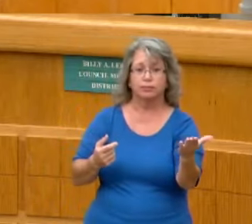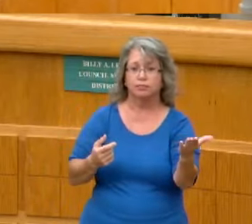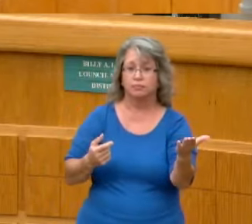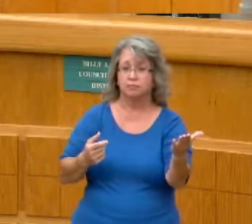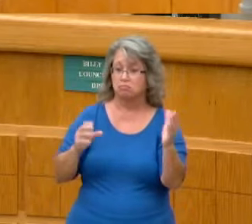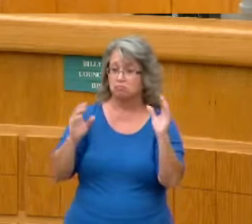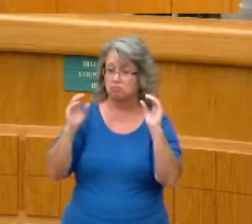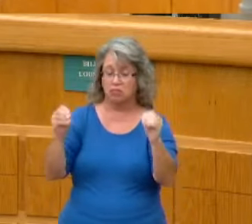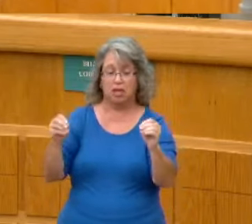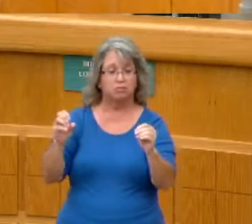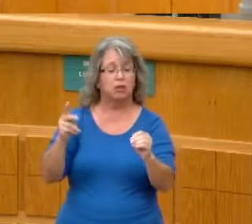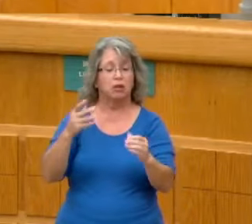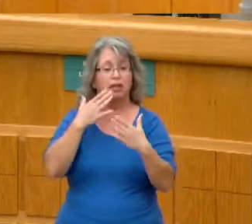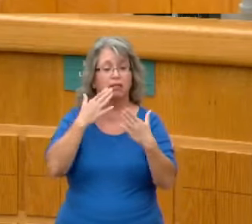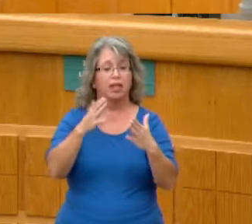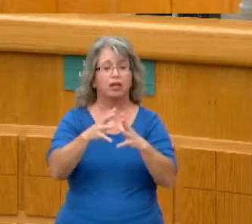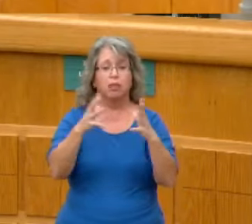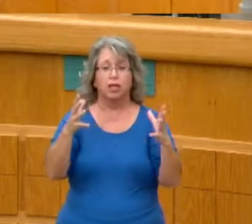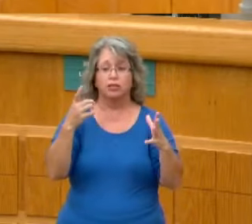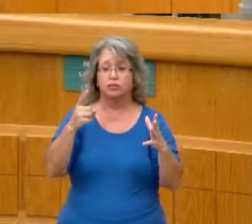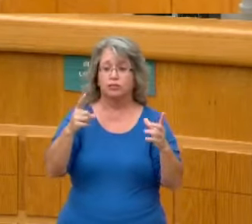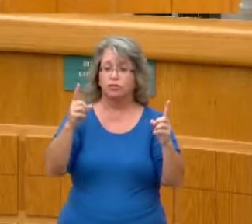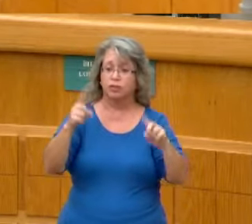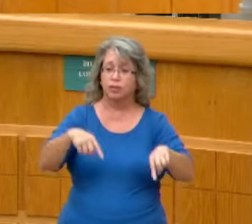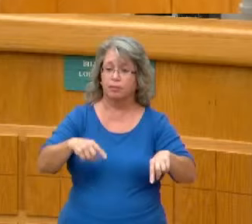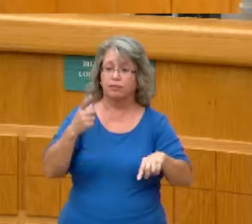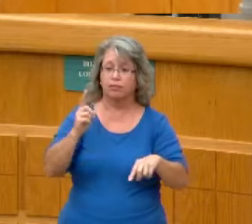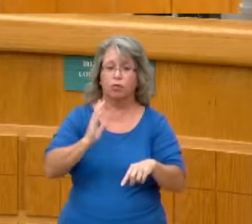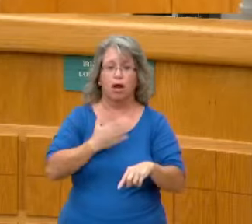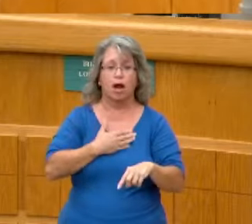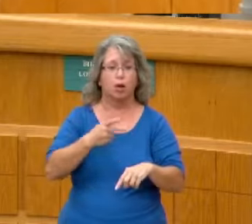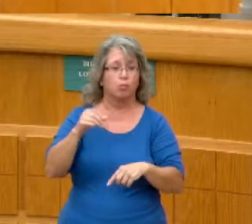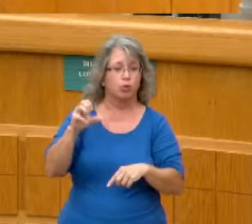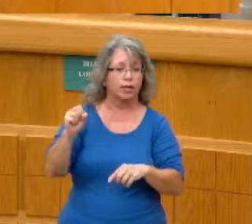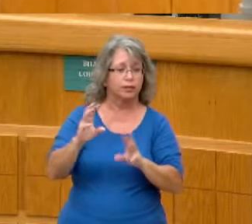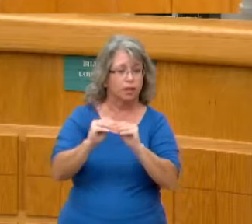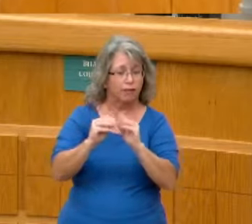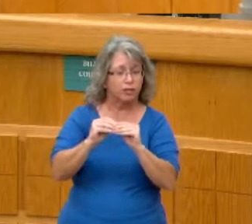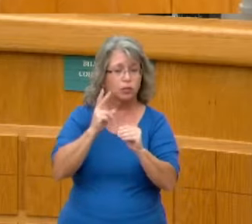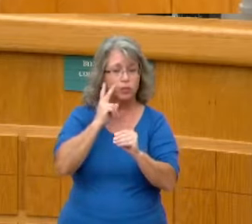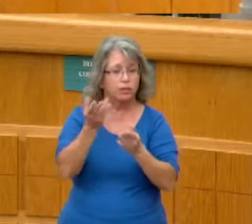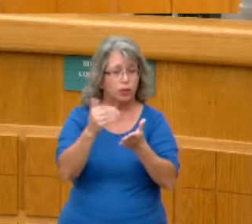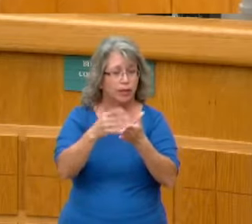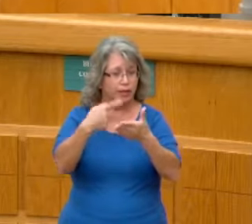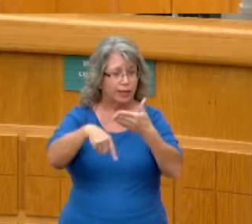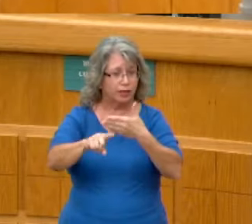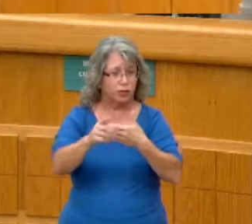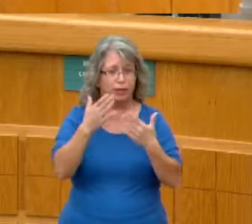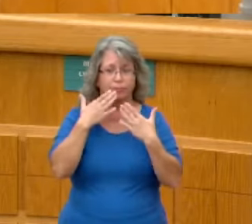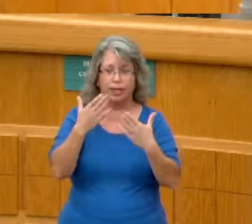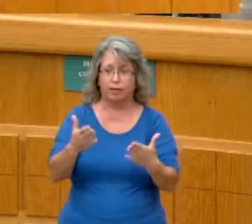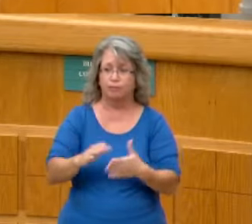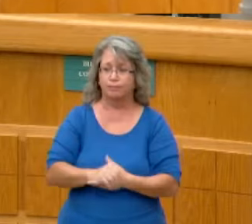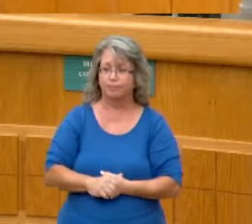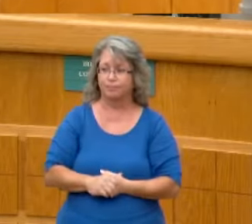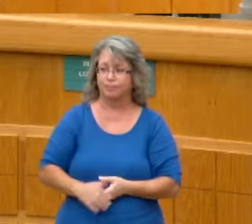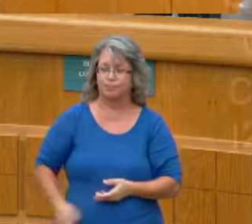Seeing none, thank you very much for being here at our press conference, and we will see you again next week. Thank you.